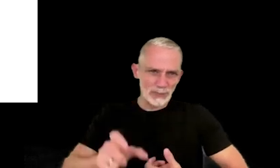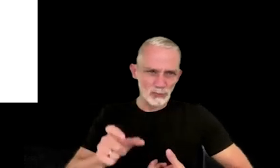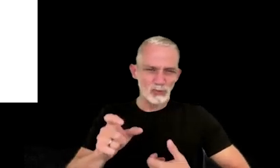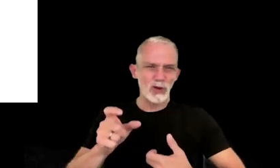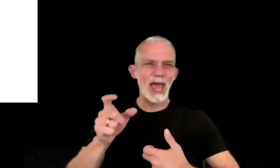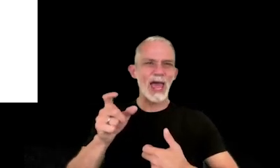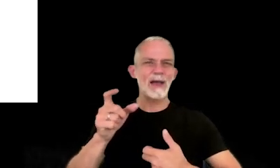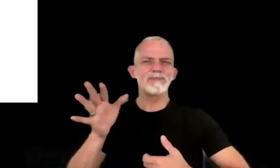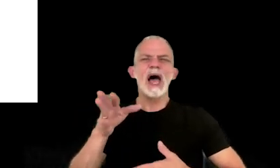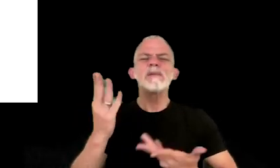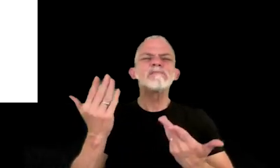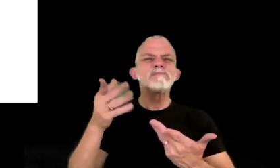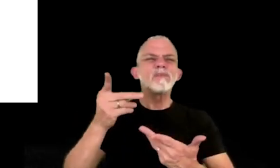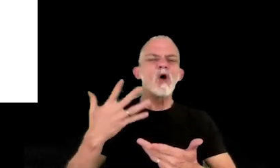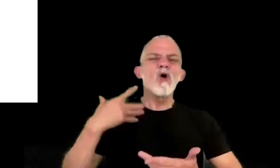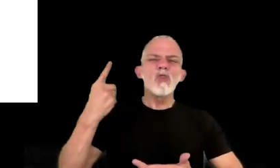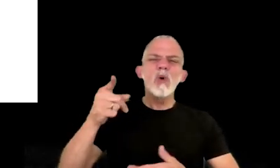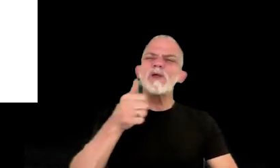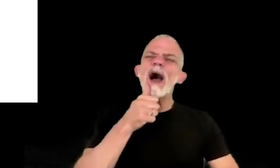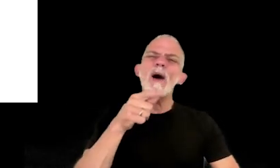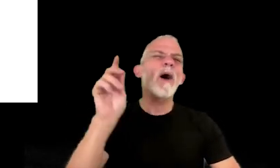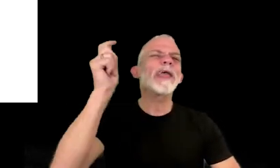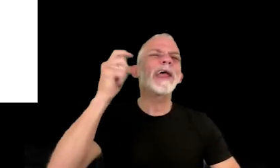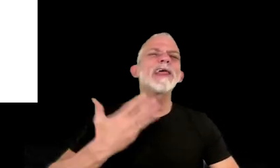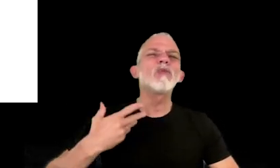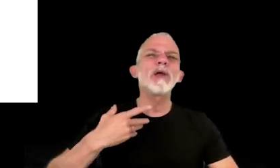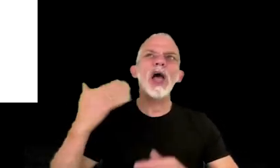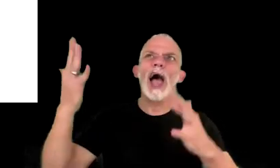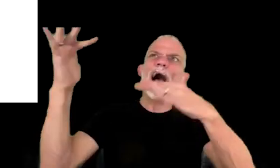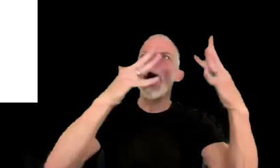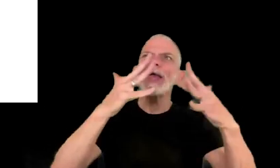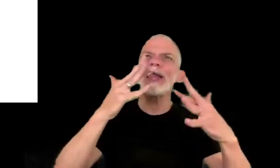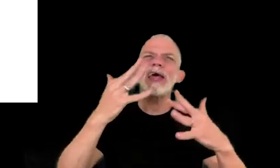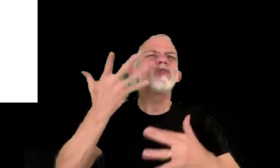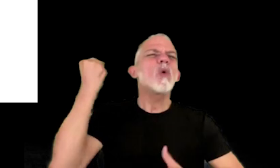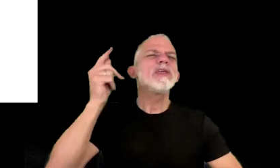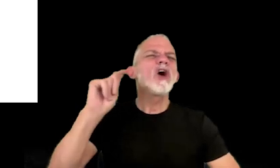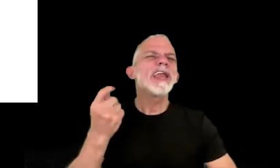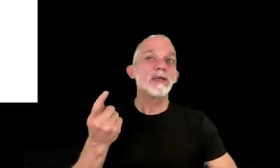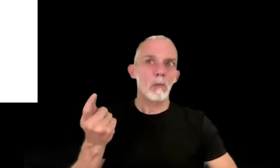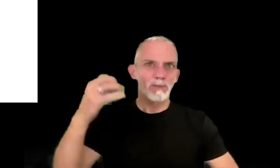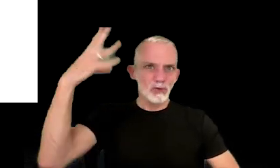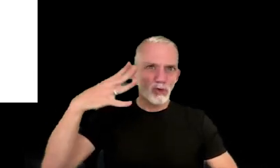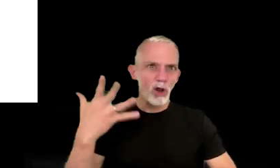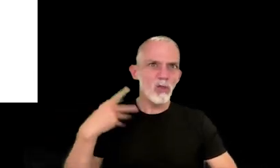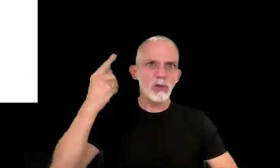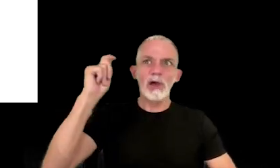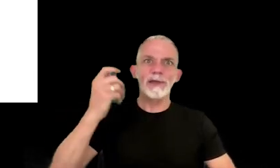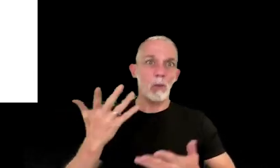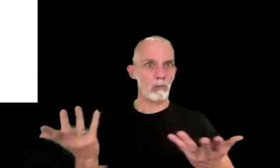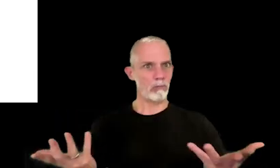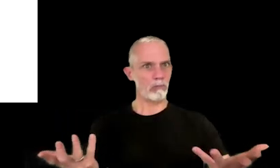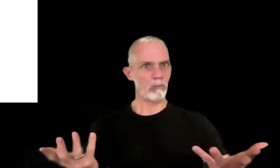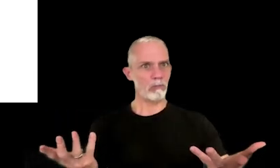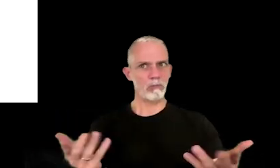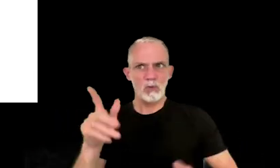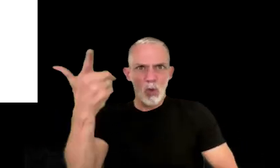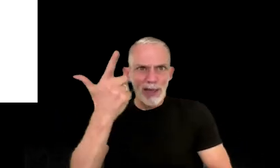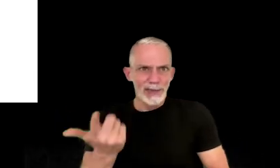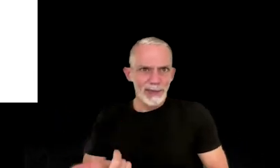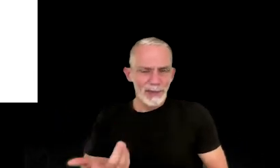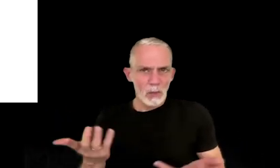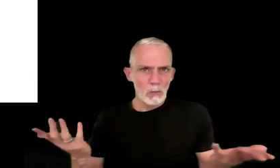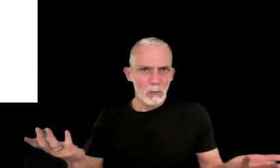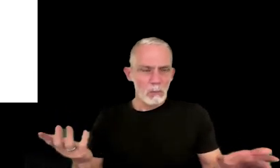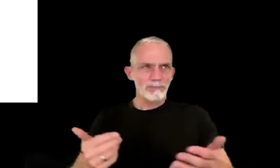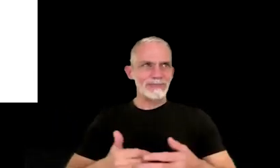que quién es el dueño del agua, quién es el dueño del aire, quién es el dueño del sol. No hay un dueño. Solamente que Entonces, lo tengo acá. ¿qué